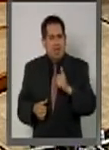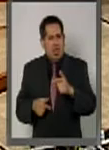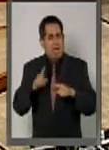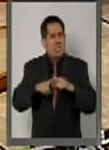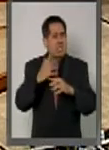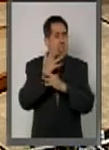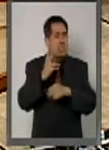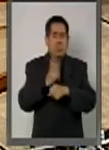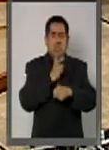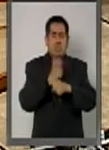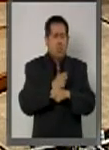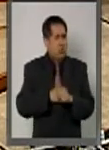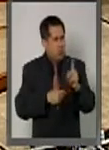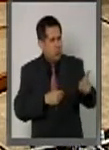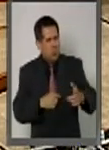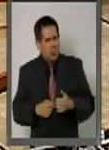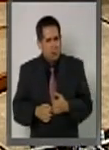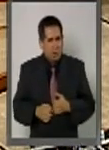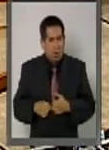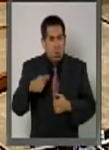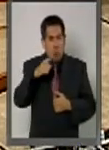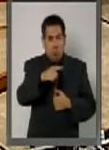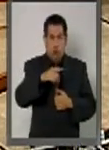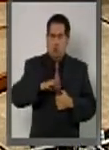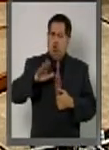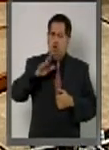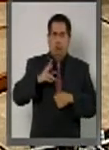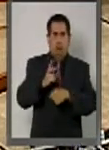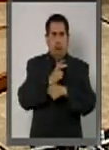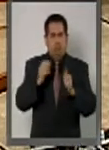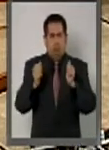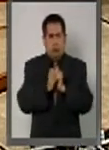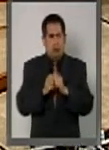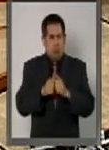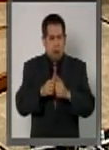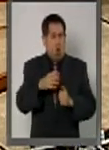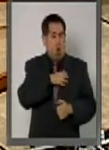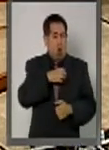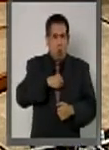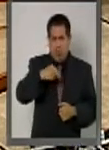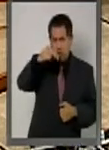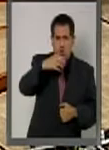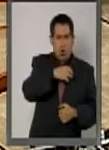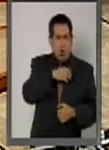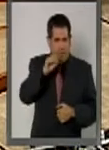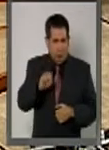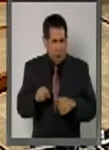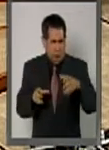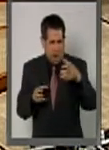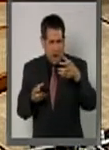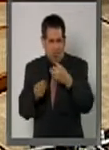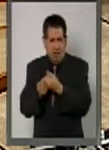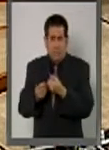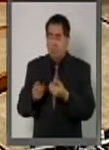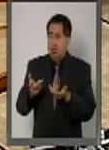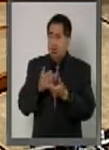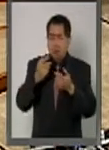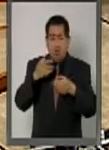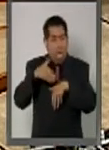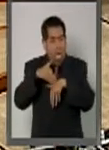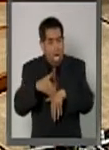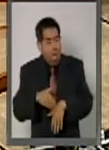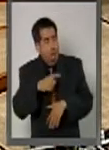usted. Usted aparece ahí con el Comando Norte y el Comando Sur, ¿verdad?, haciéndoles todo su